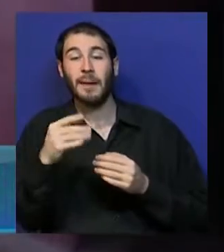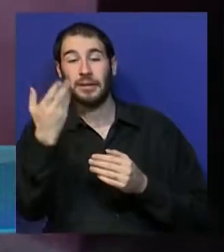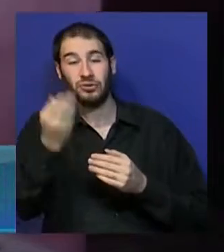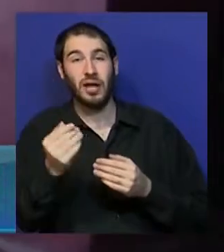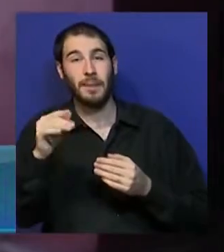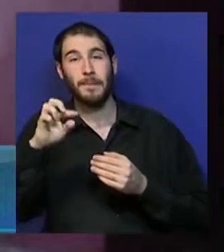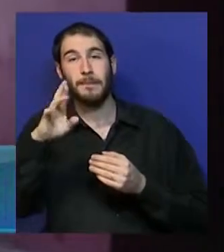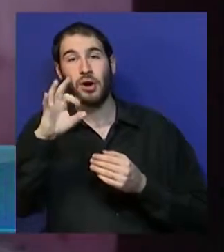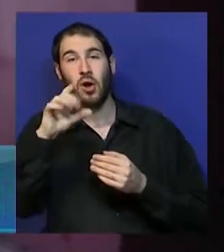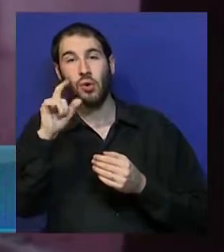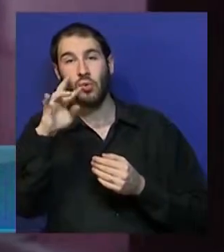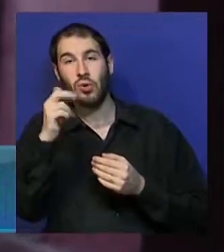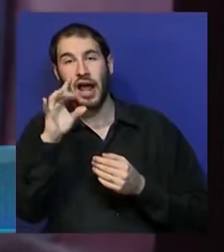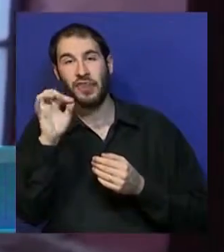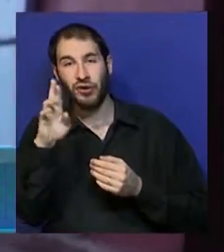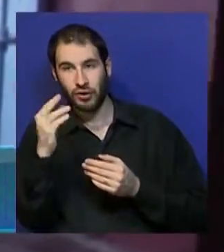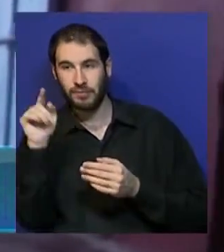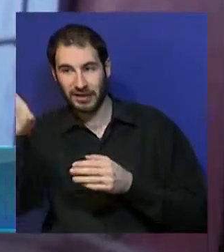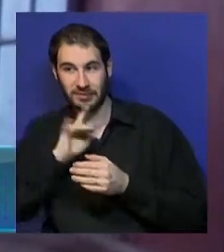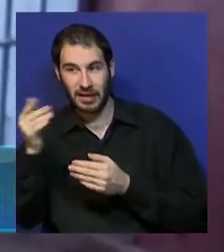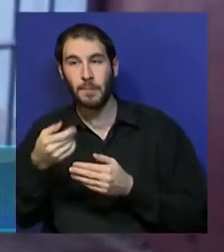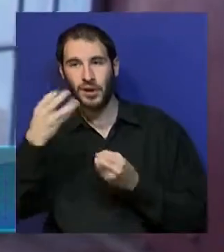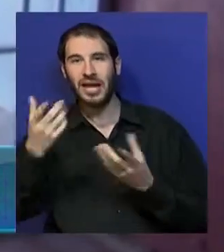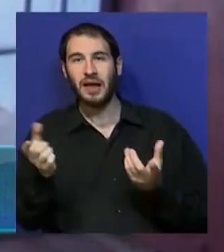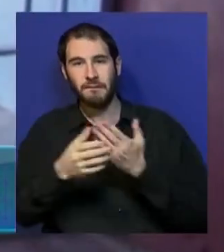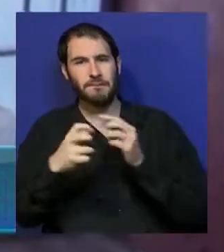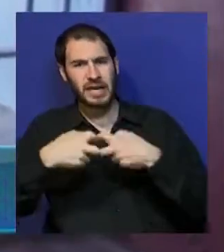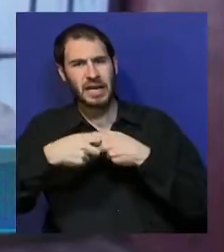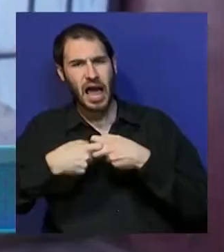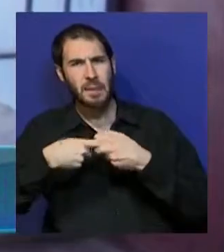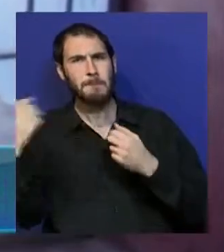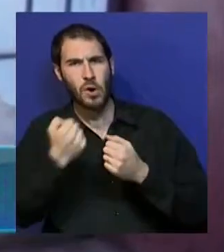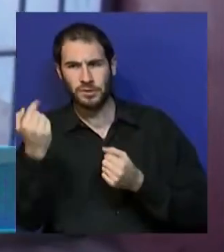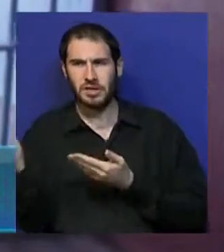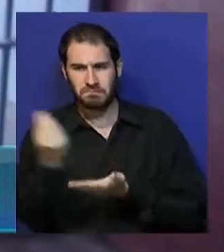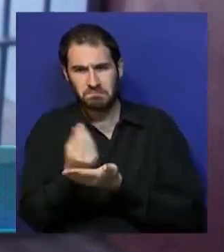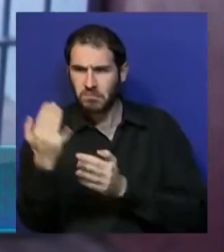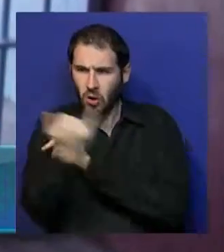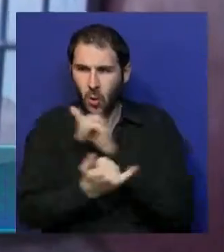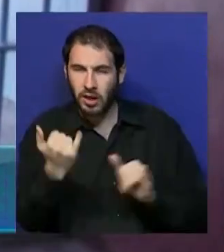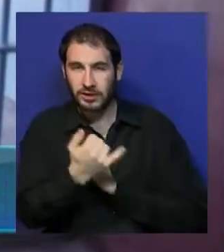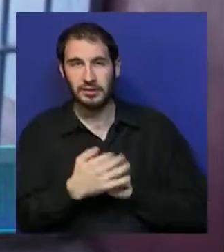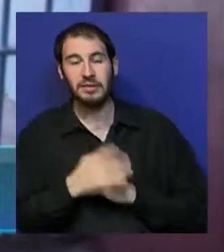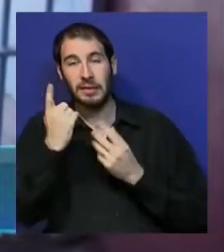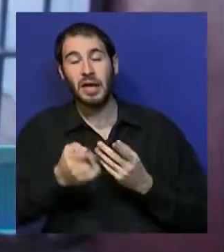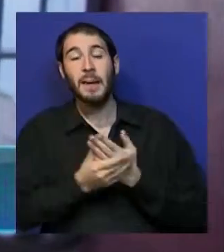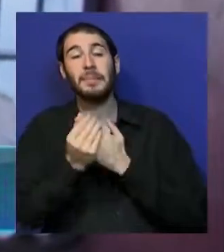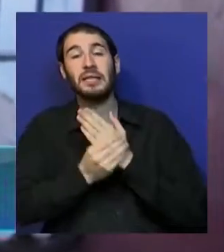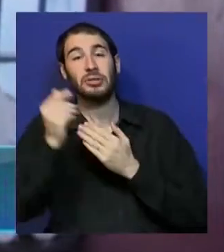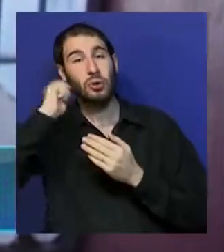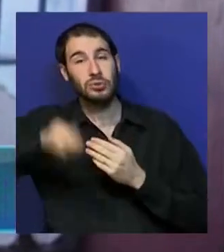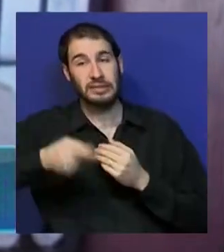procurador, porque los fiscales van a tener un rol muy importante en esto, que se citara también a los ministros de la